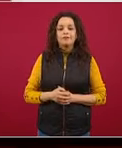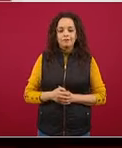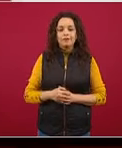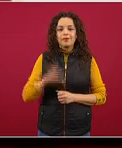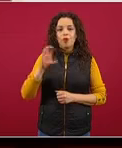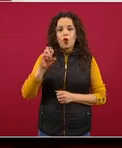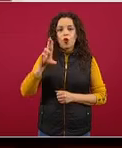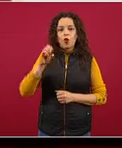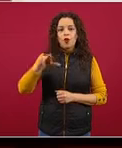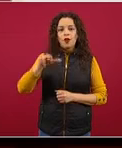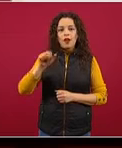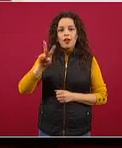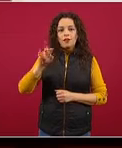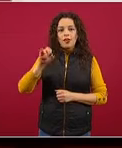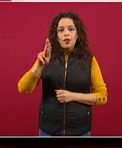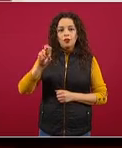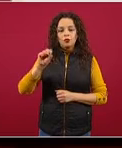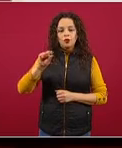Coronavirus.gov.mx,